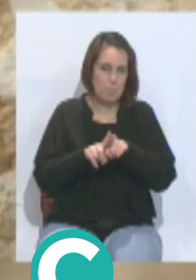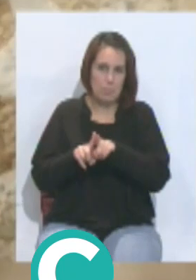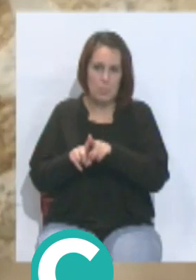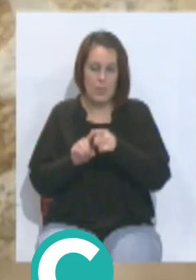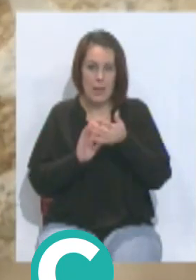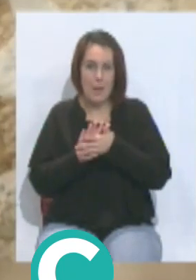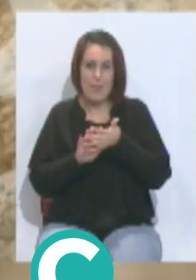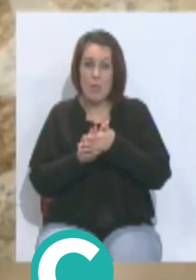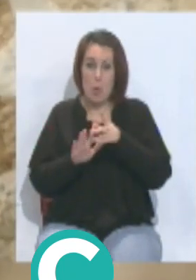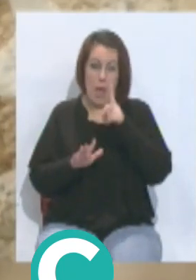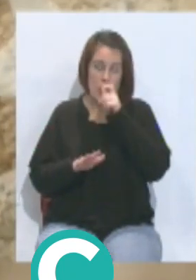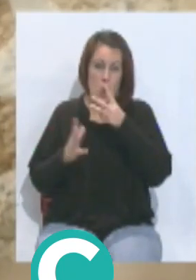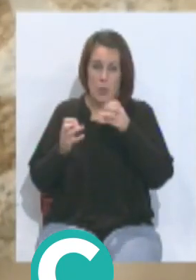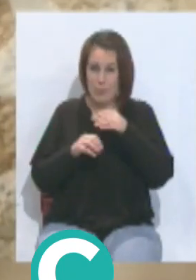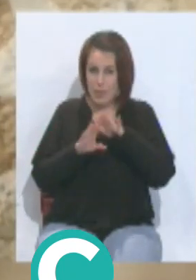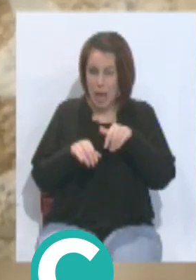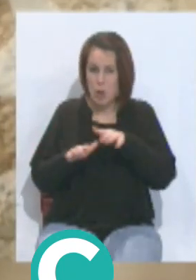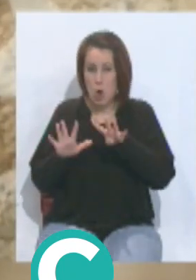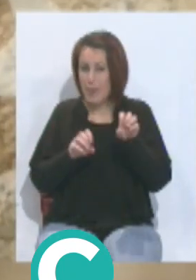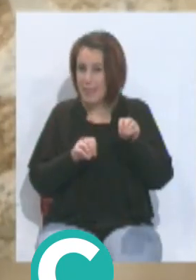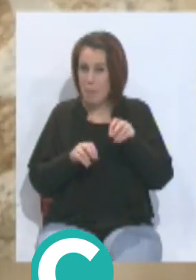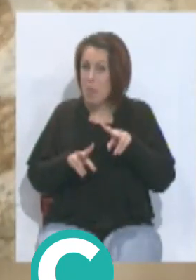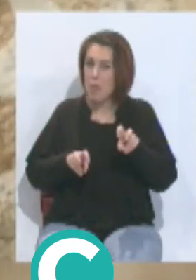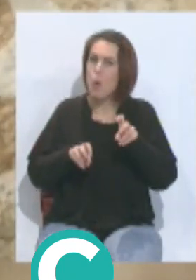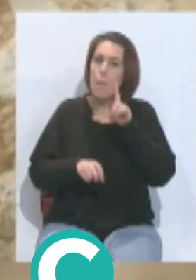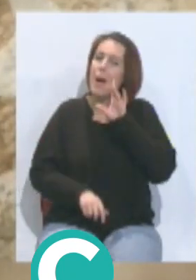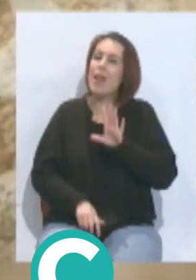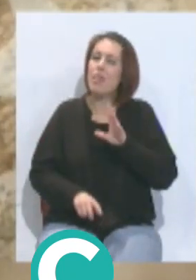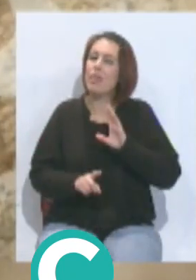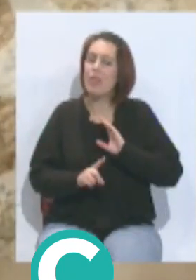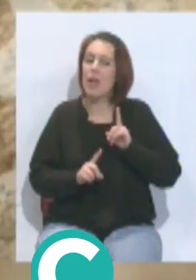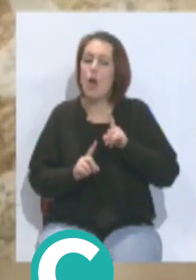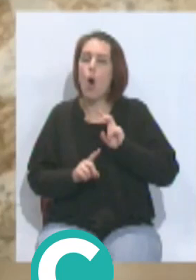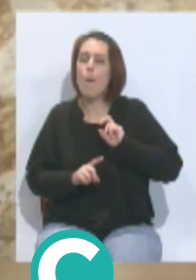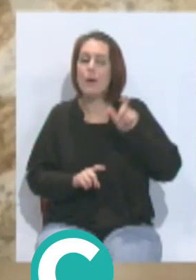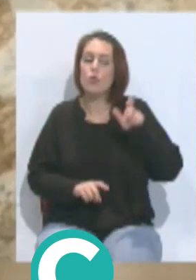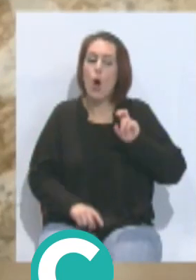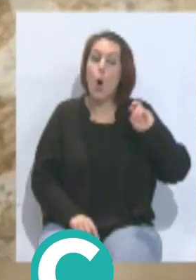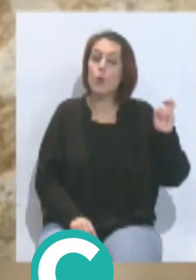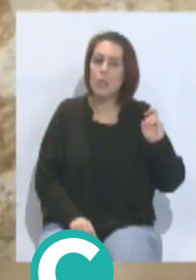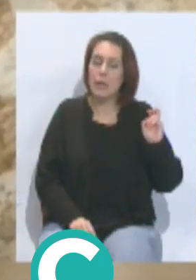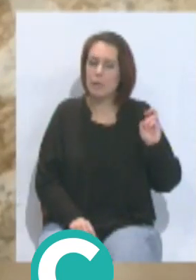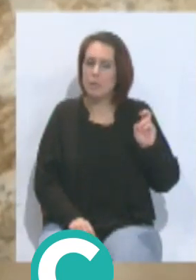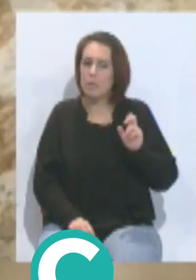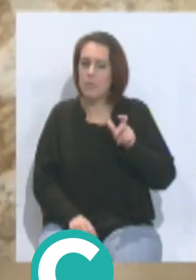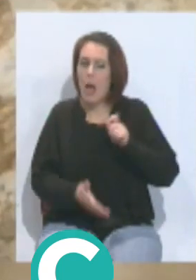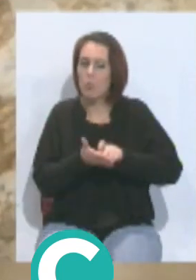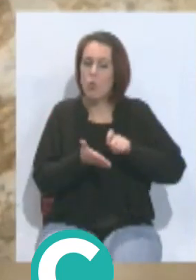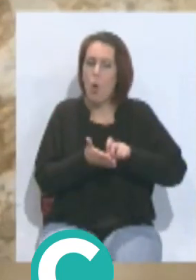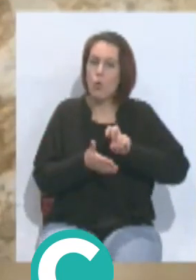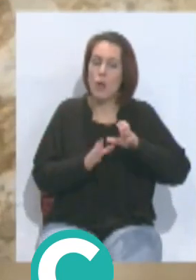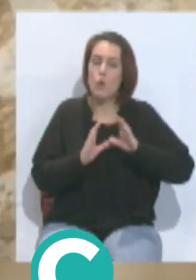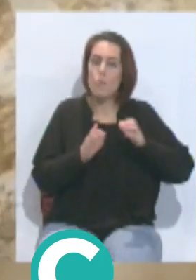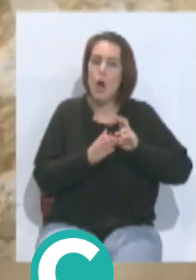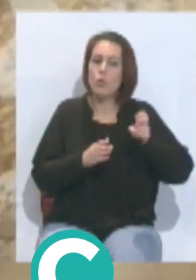Estamos hablando de finales de los 80, principios de los 90, ya parece que nos hace daño que otro. ¿Qué otro autor o otra